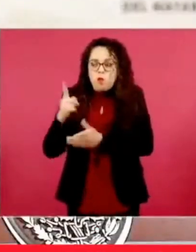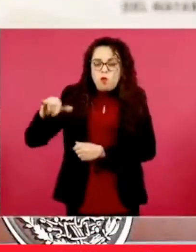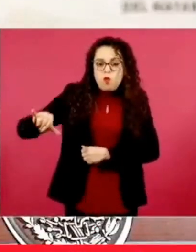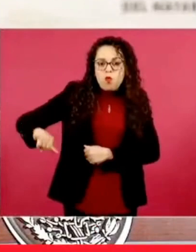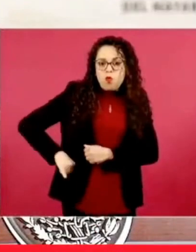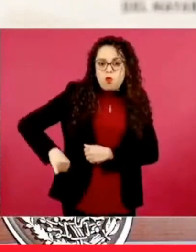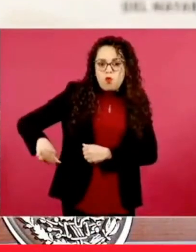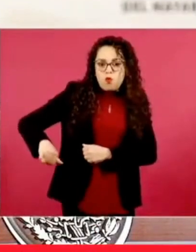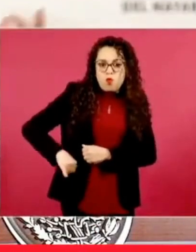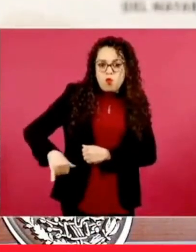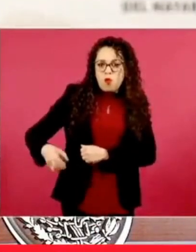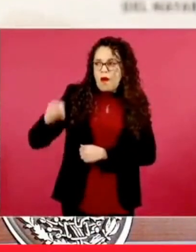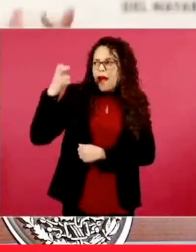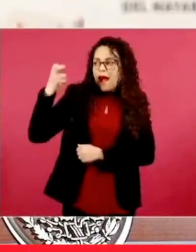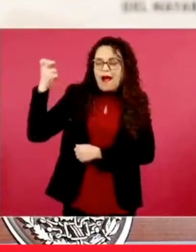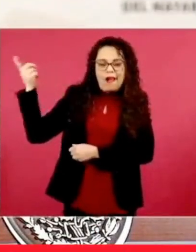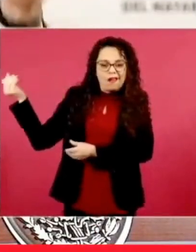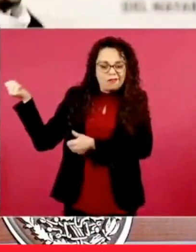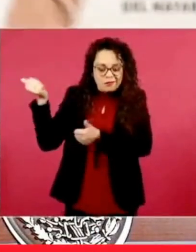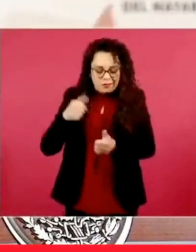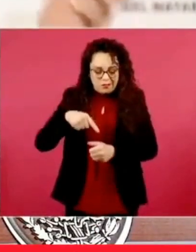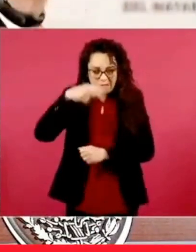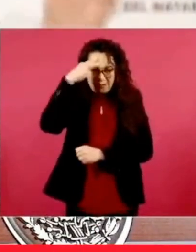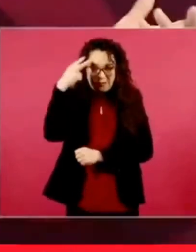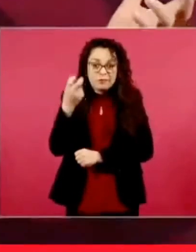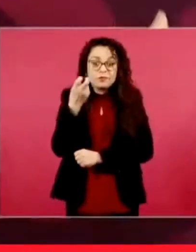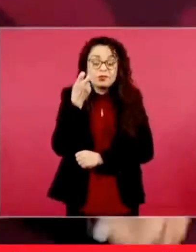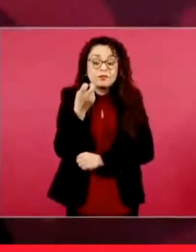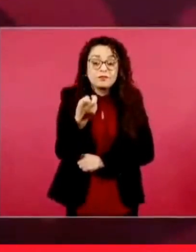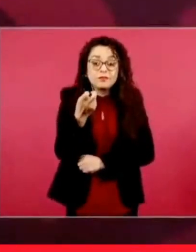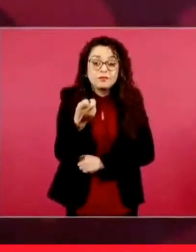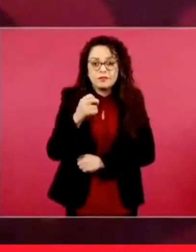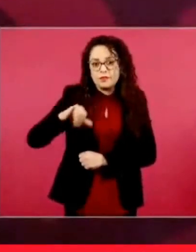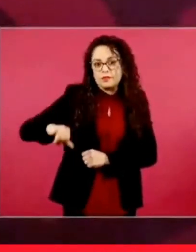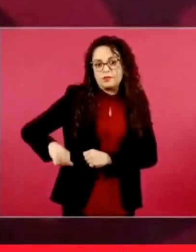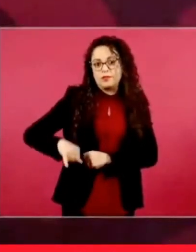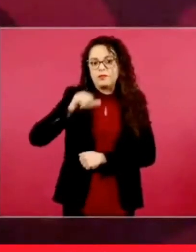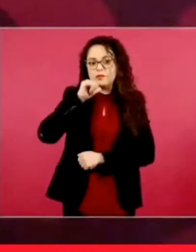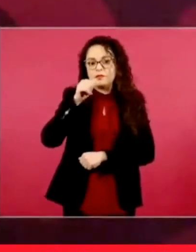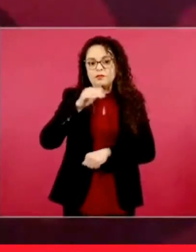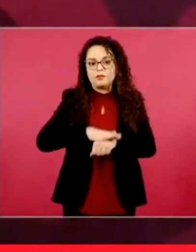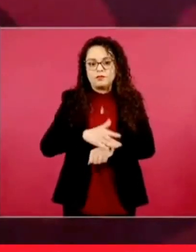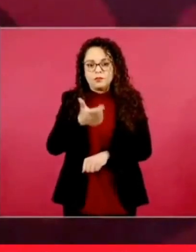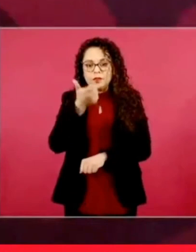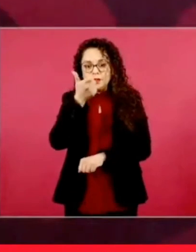Entonces, ¿cómo vamos a seguir con eso?